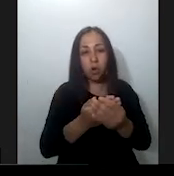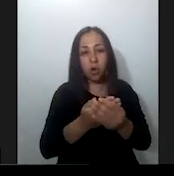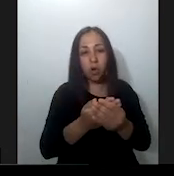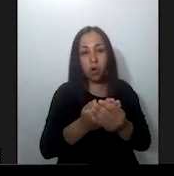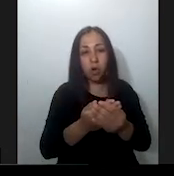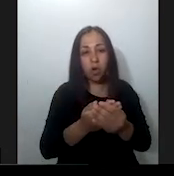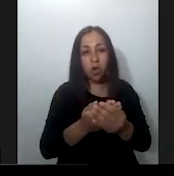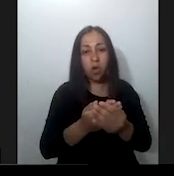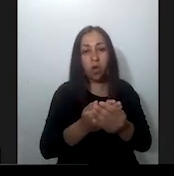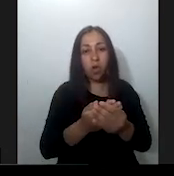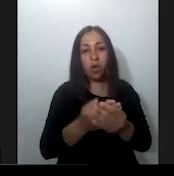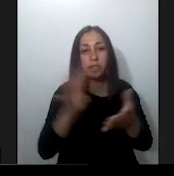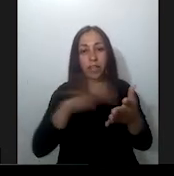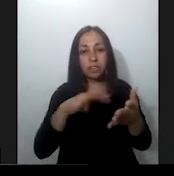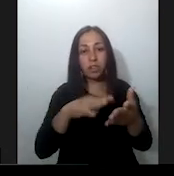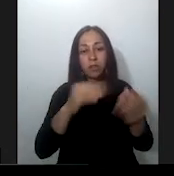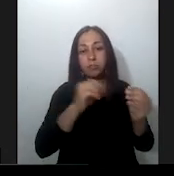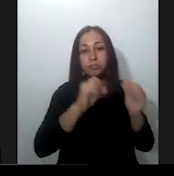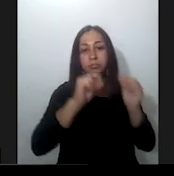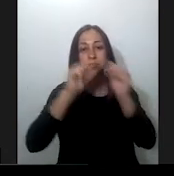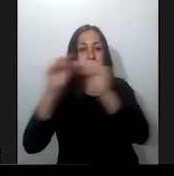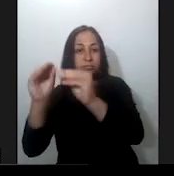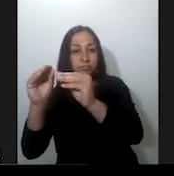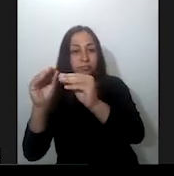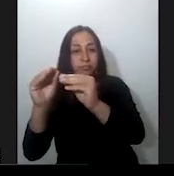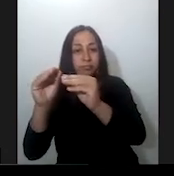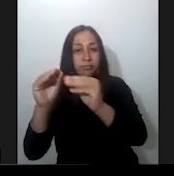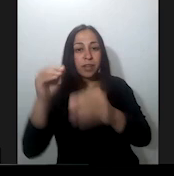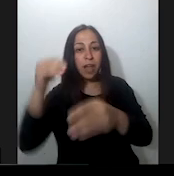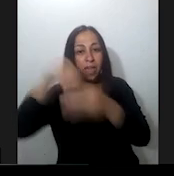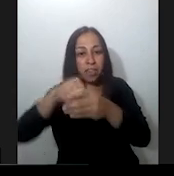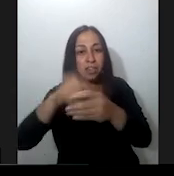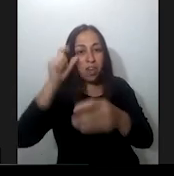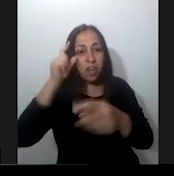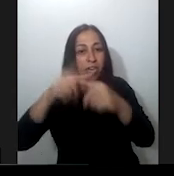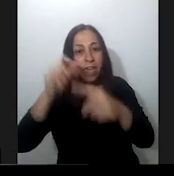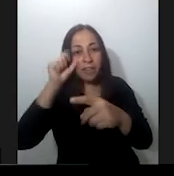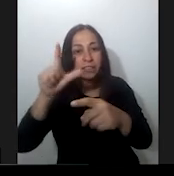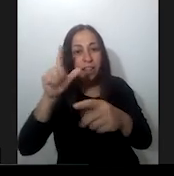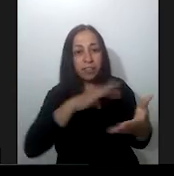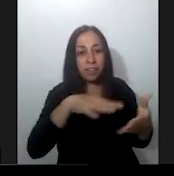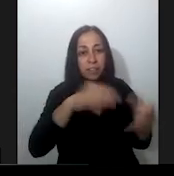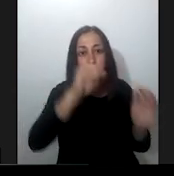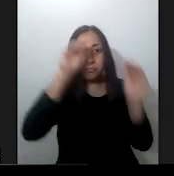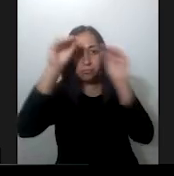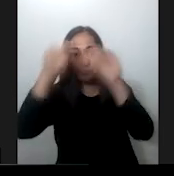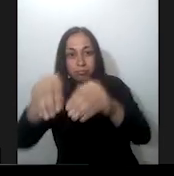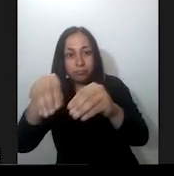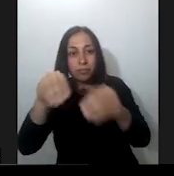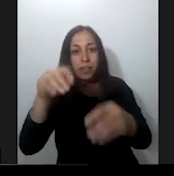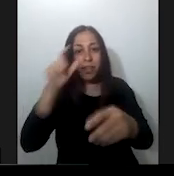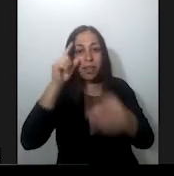importando este archivo productos.txt, que es un archivo de tipo texto, lo estoy importando dentro de mi